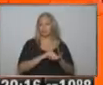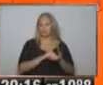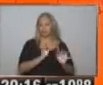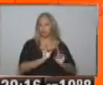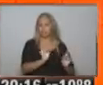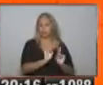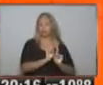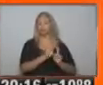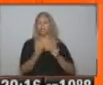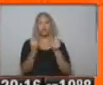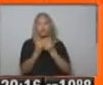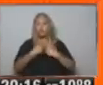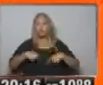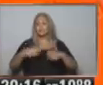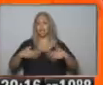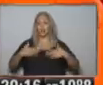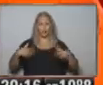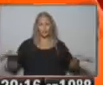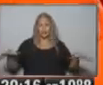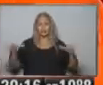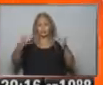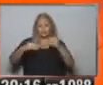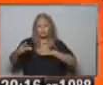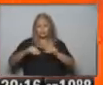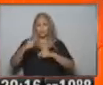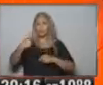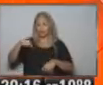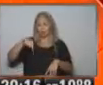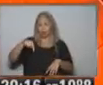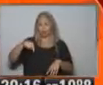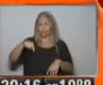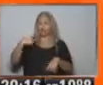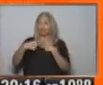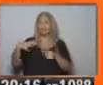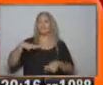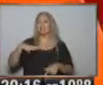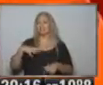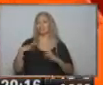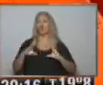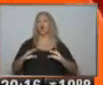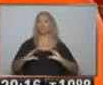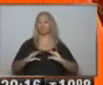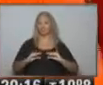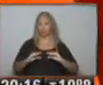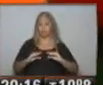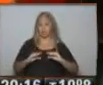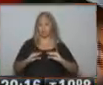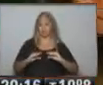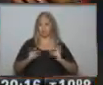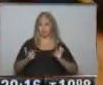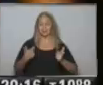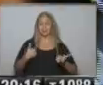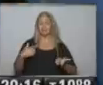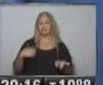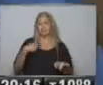recaudó muchísima, se juntó muchísima ropa, muchísima, pero al día de hoy siguen faltando colchones y no